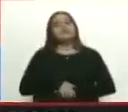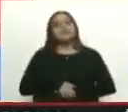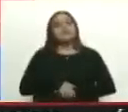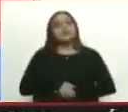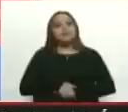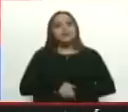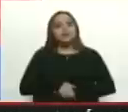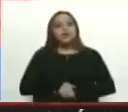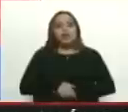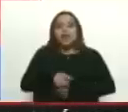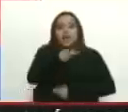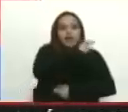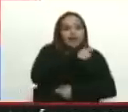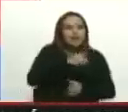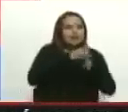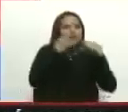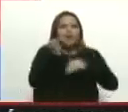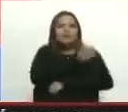¿Cuánto no apostaron todos?